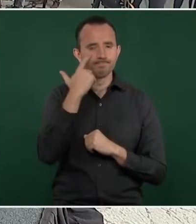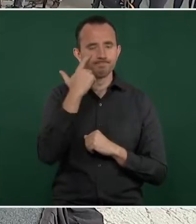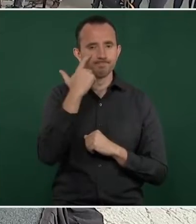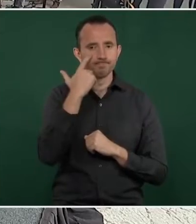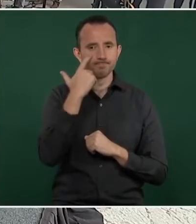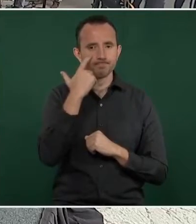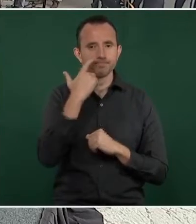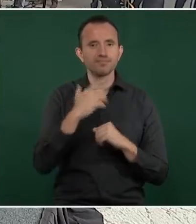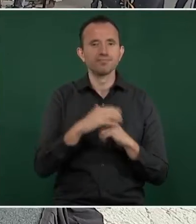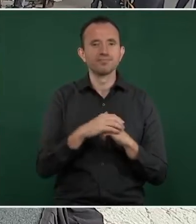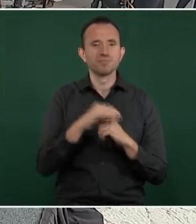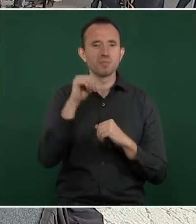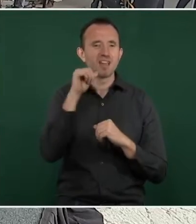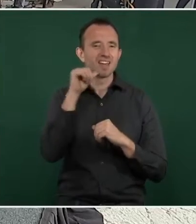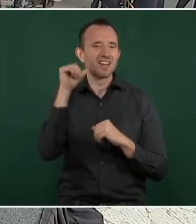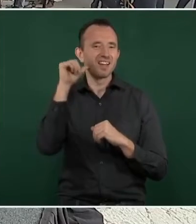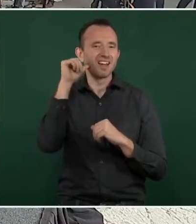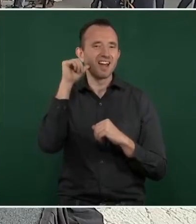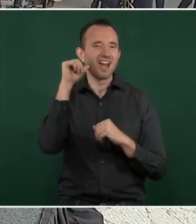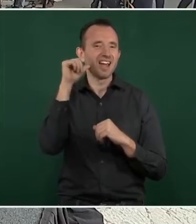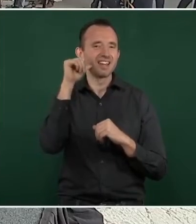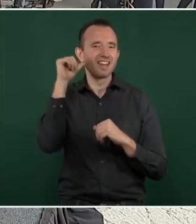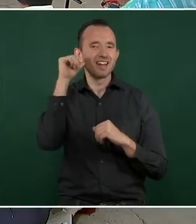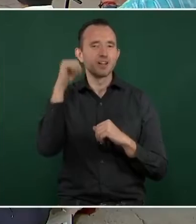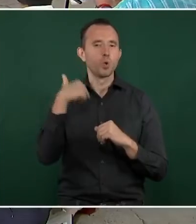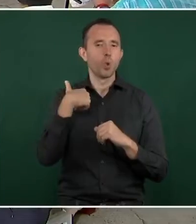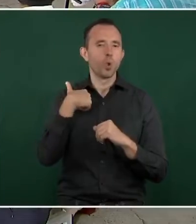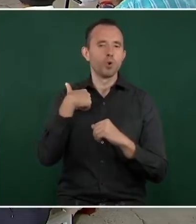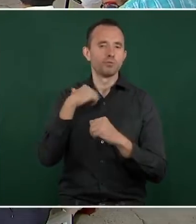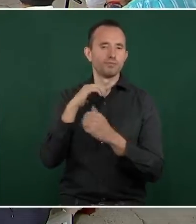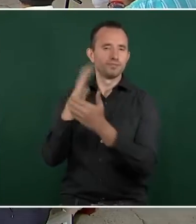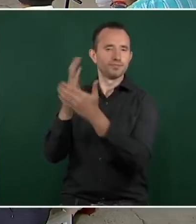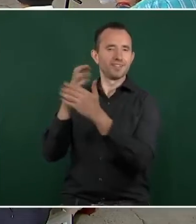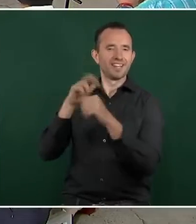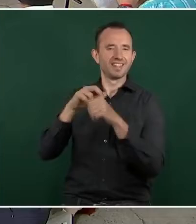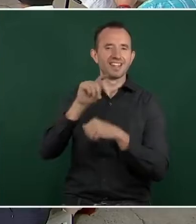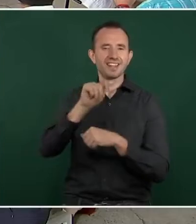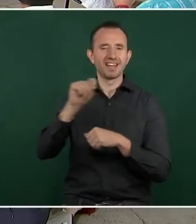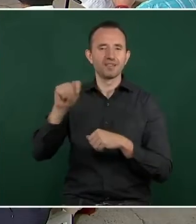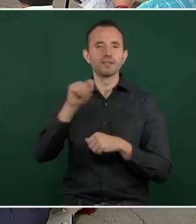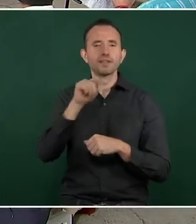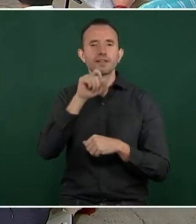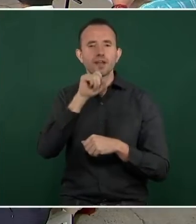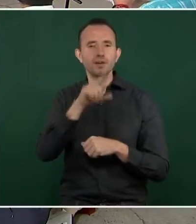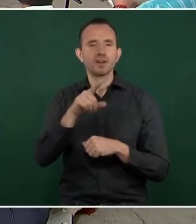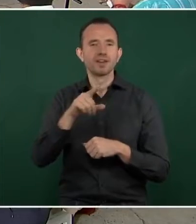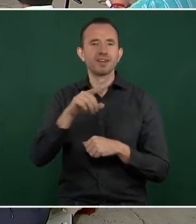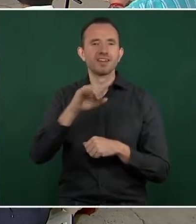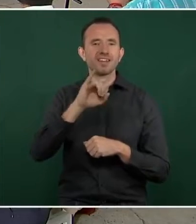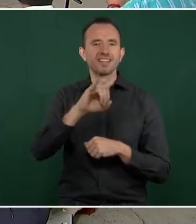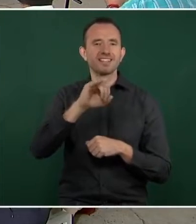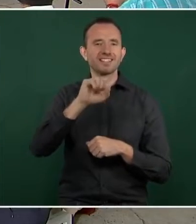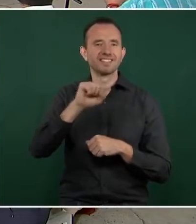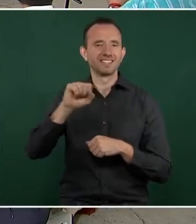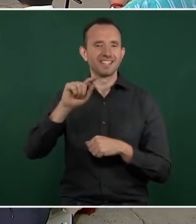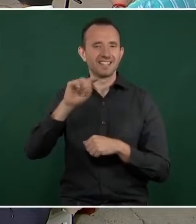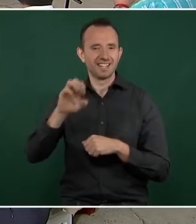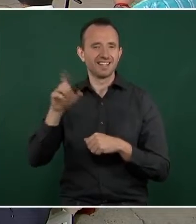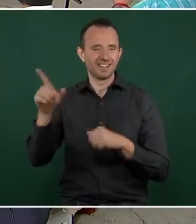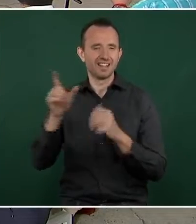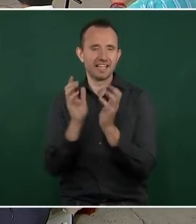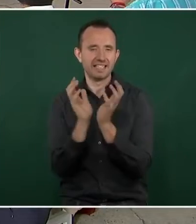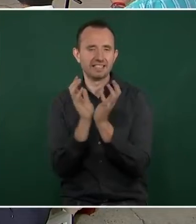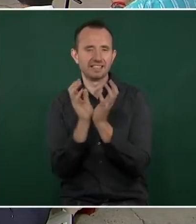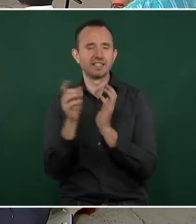estuve yo ayer en Tecate, en el tema del ISSSTE también le agradezco, porque después de haber hecho la exposición de lo que está sucediendo en